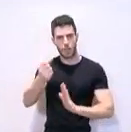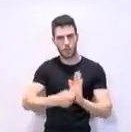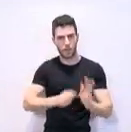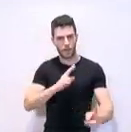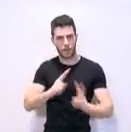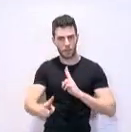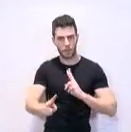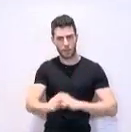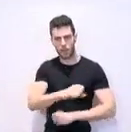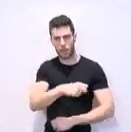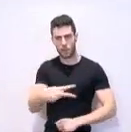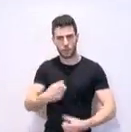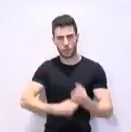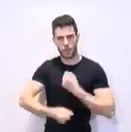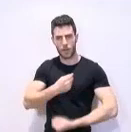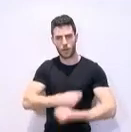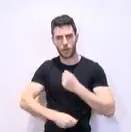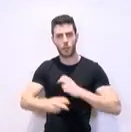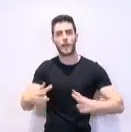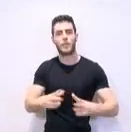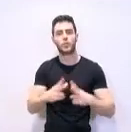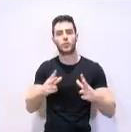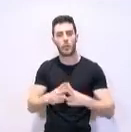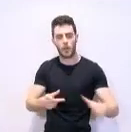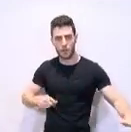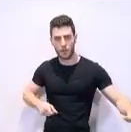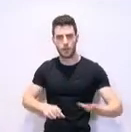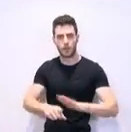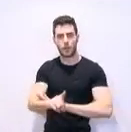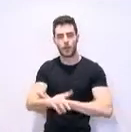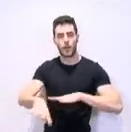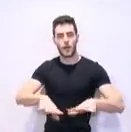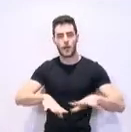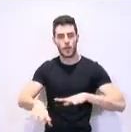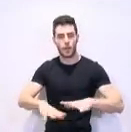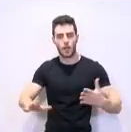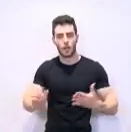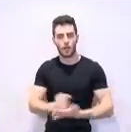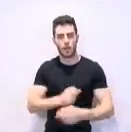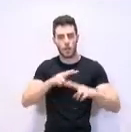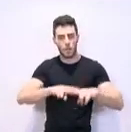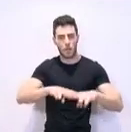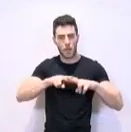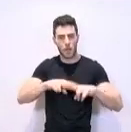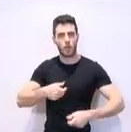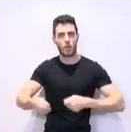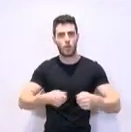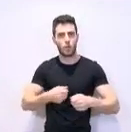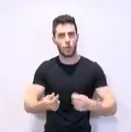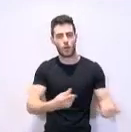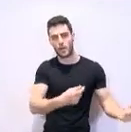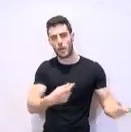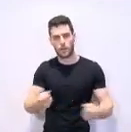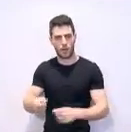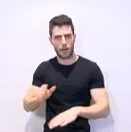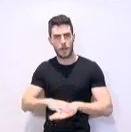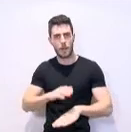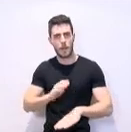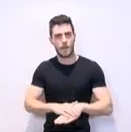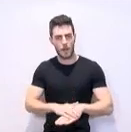respuesta a las consecuencias económicas y sociales, a desarrollar todas las acciones de inspección y control que sean necesarias para que